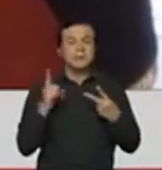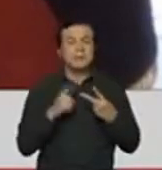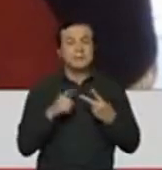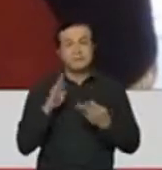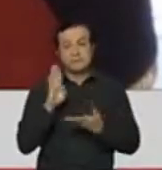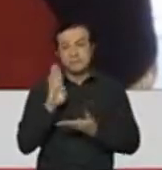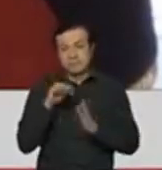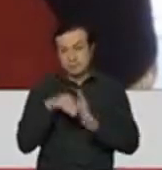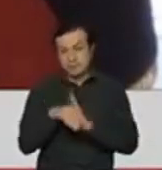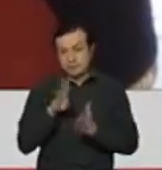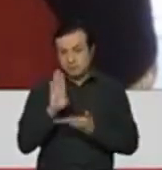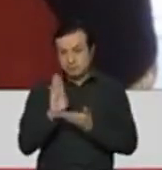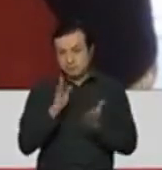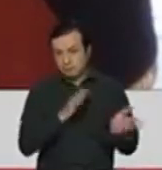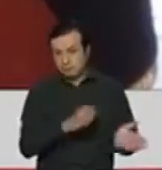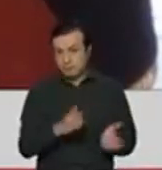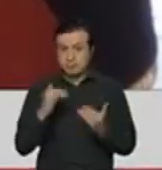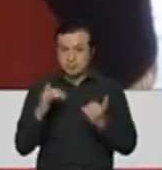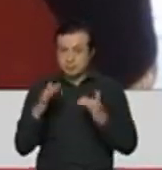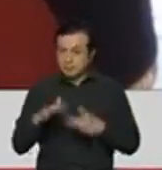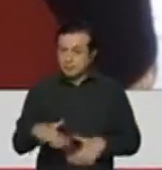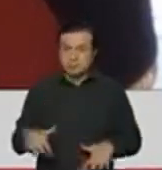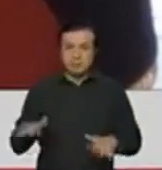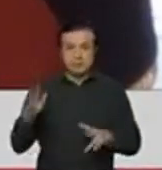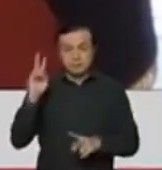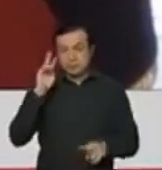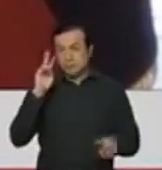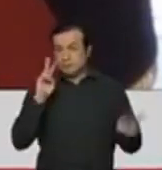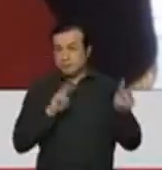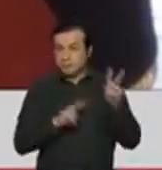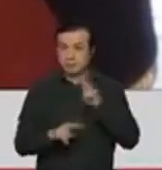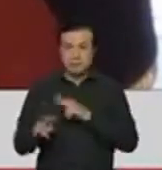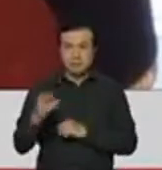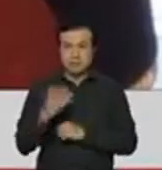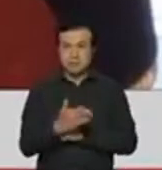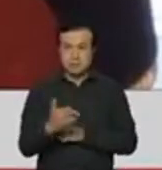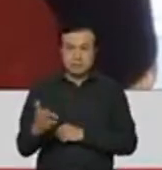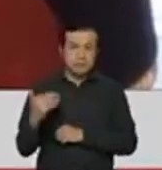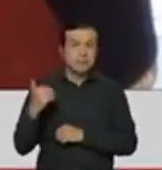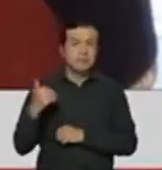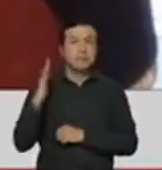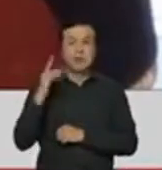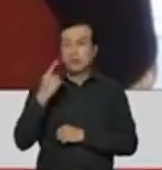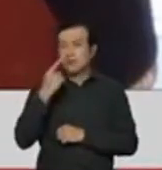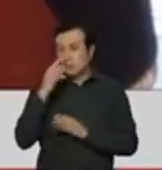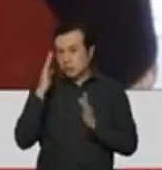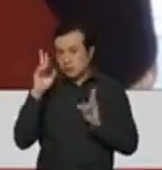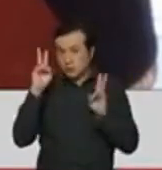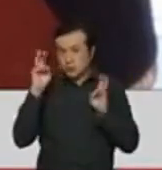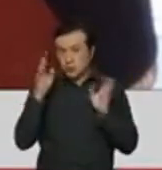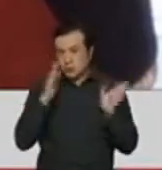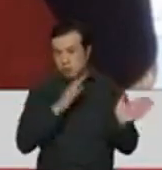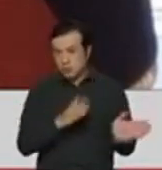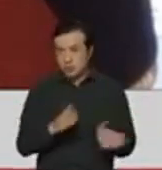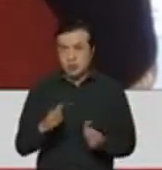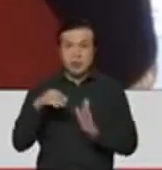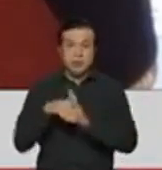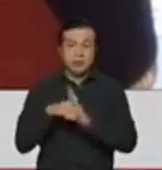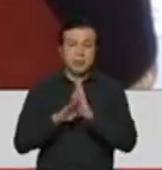BIES, como se lo encuentra y como debería ser, es más interesante hablar de lo que debería ser el